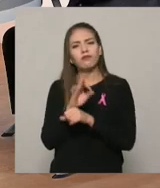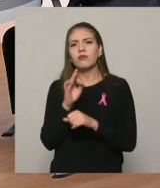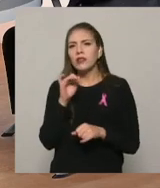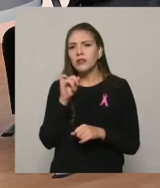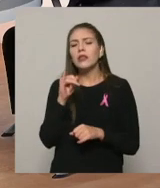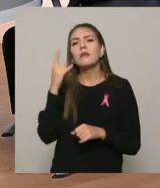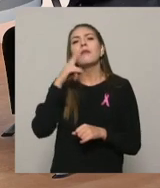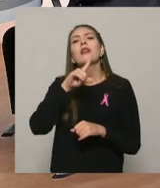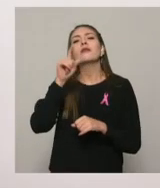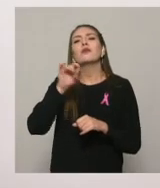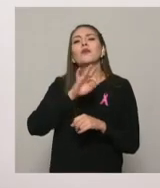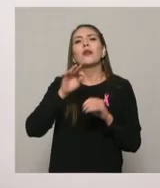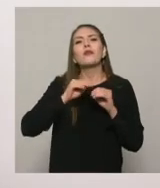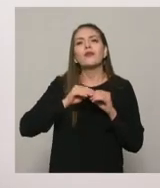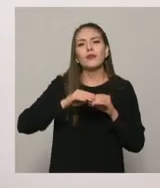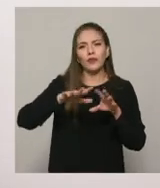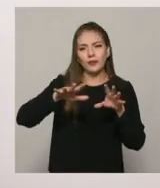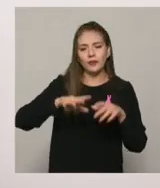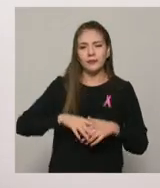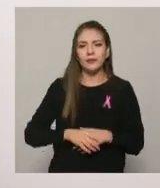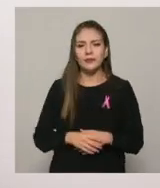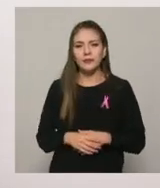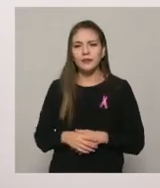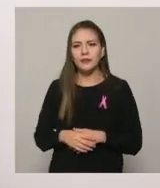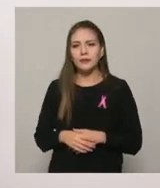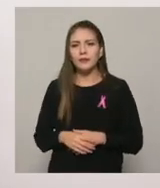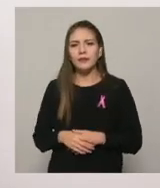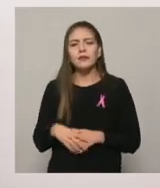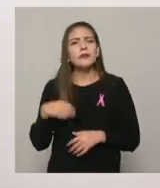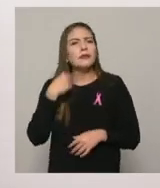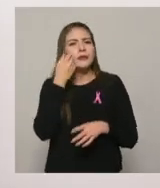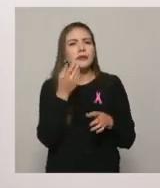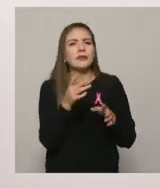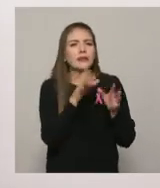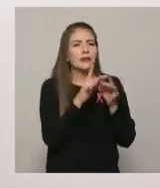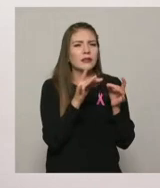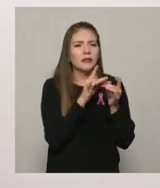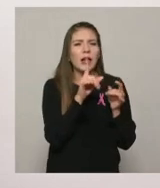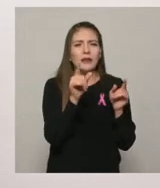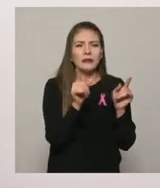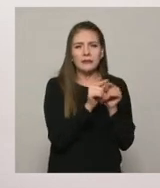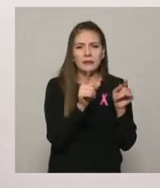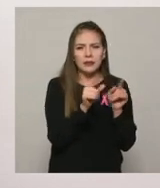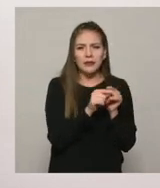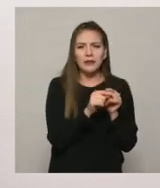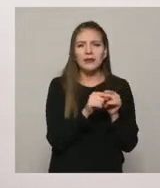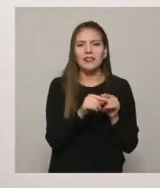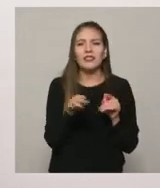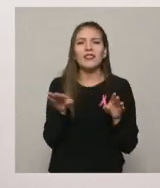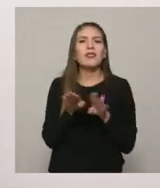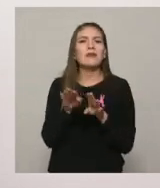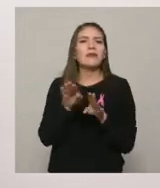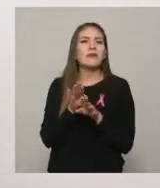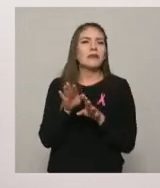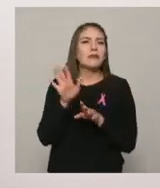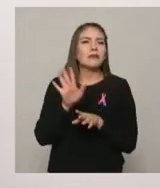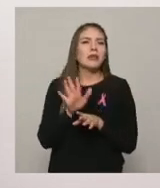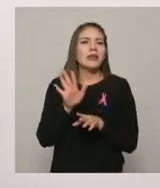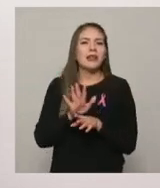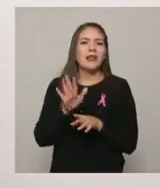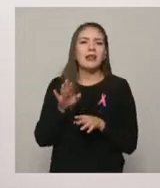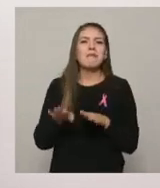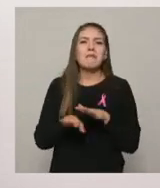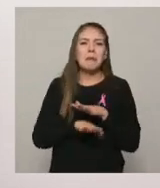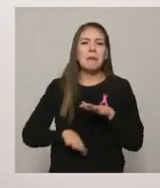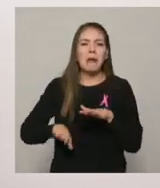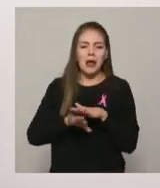aire. Puedo comentar algo muy, muy breve y es muy como de primero de primaria o de periodismo